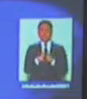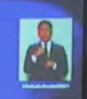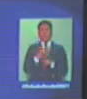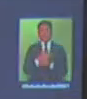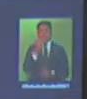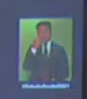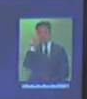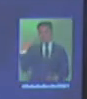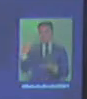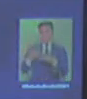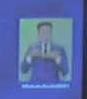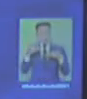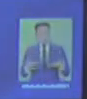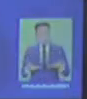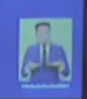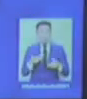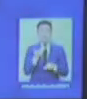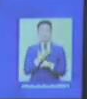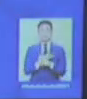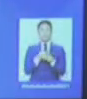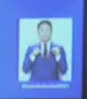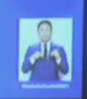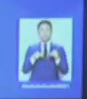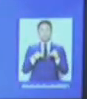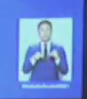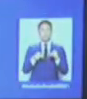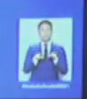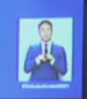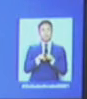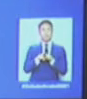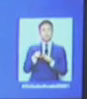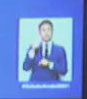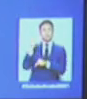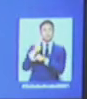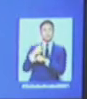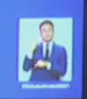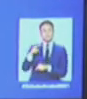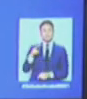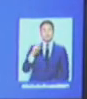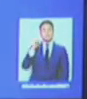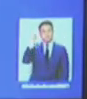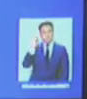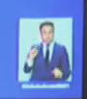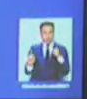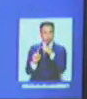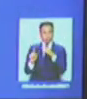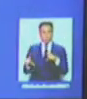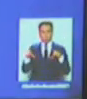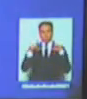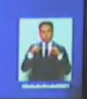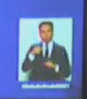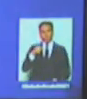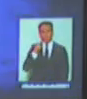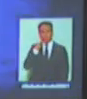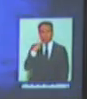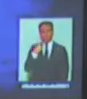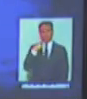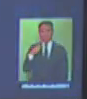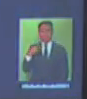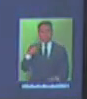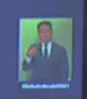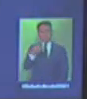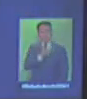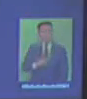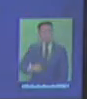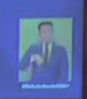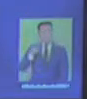completamente en directo para las comunas de Talca, Maule, San Javier, Villalegre y Linares, una cortesía de TV Cable, Loncomilla y Multicom Maule. A través de las